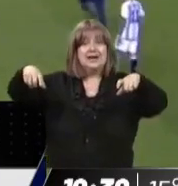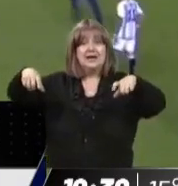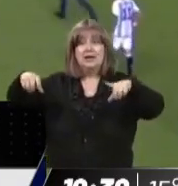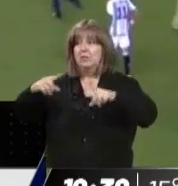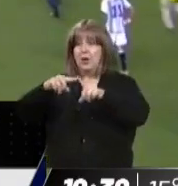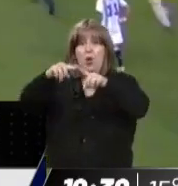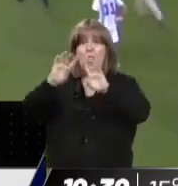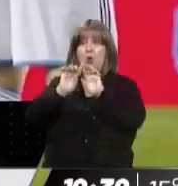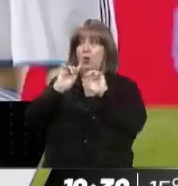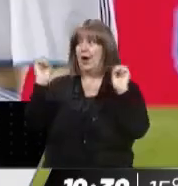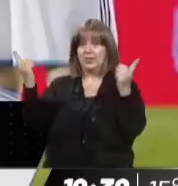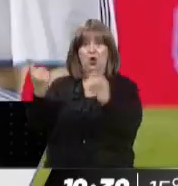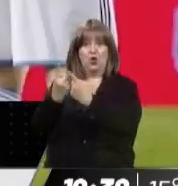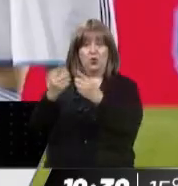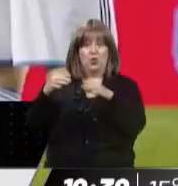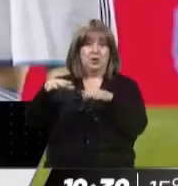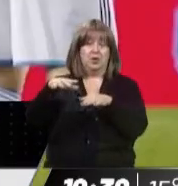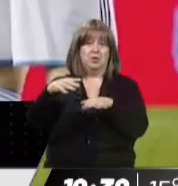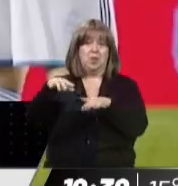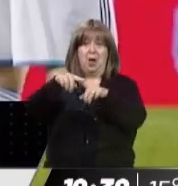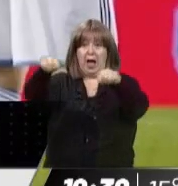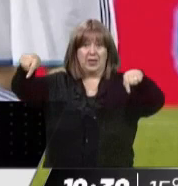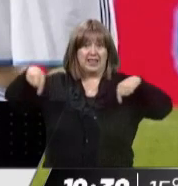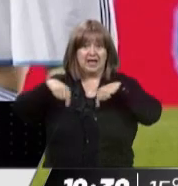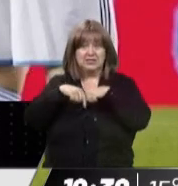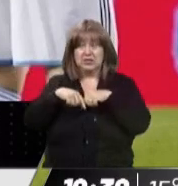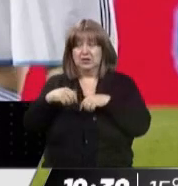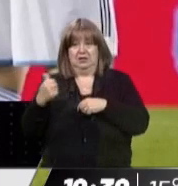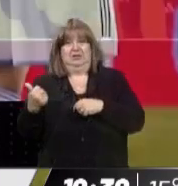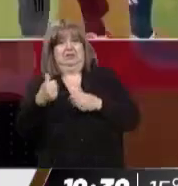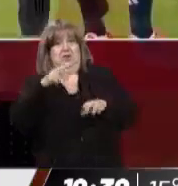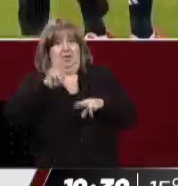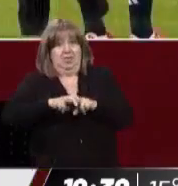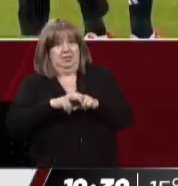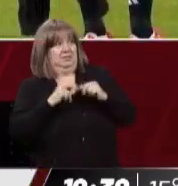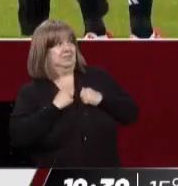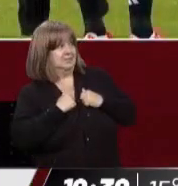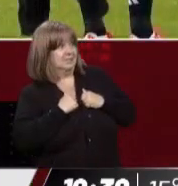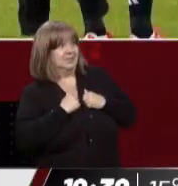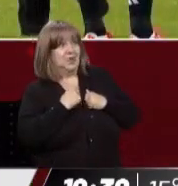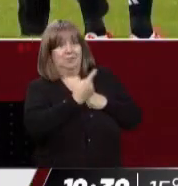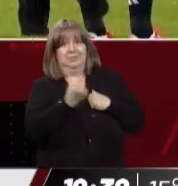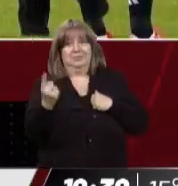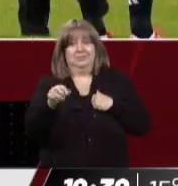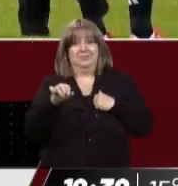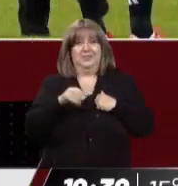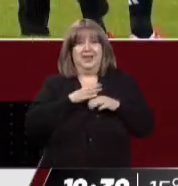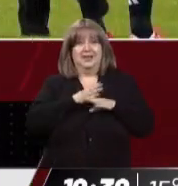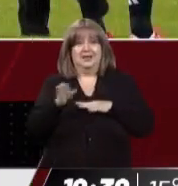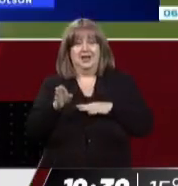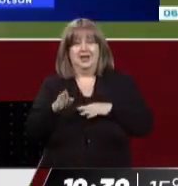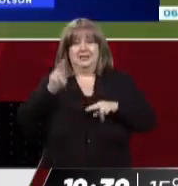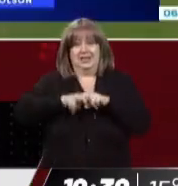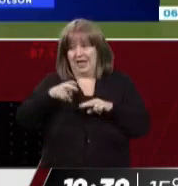como en un cuarto que, no sé. Vos dijiste que había otro. ¿Qué pasa acá? ¿Qué se viene acá? Que se me viene, claro. Y entré, me